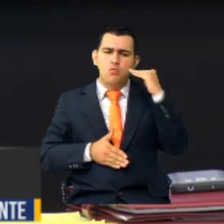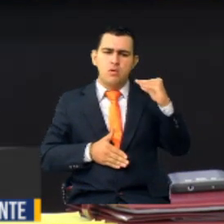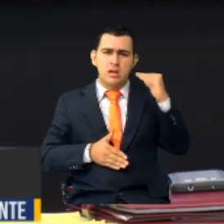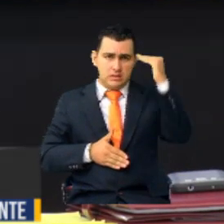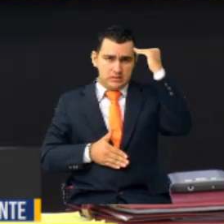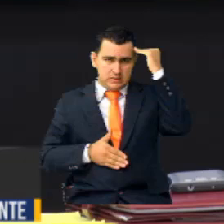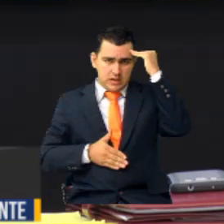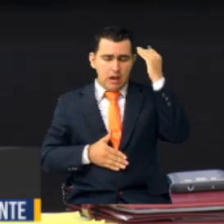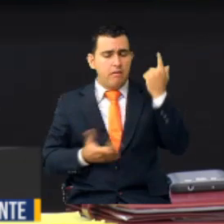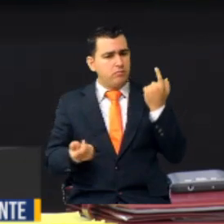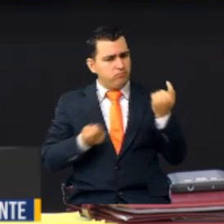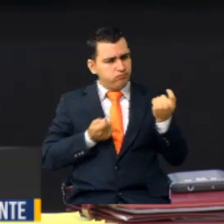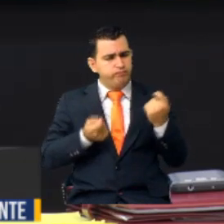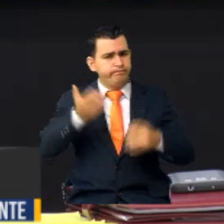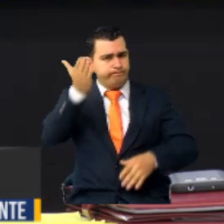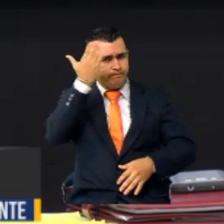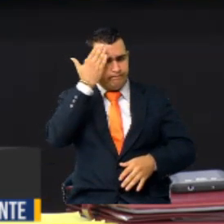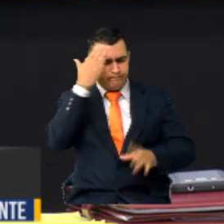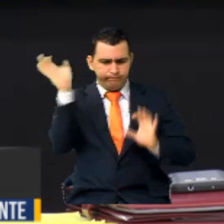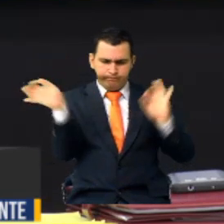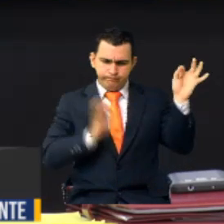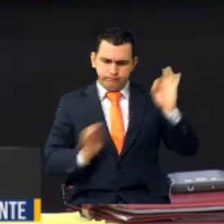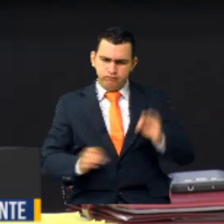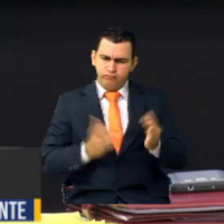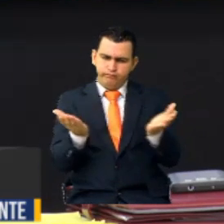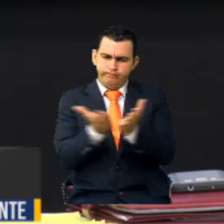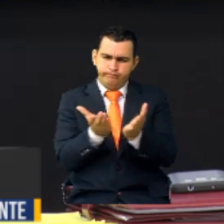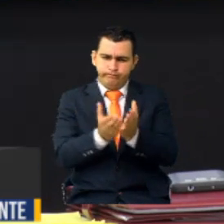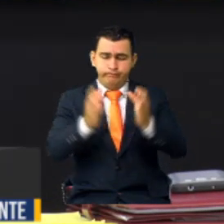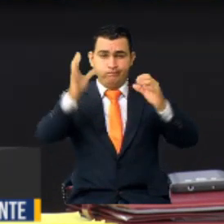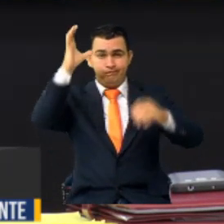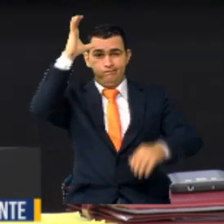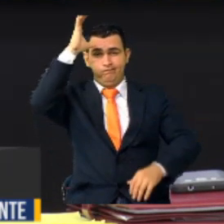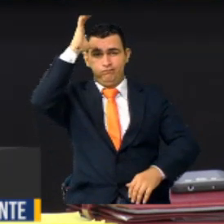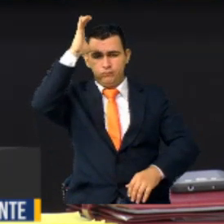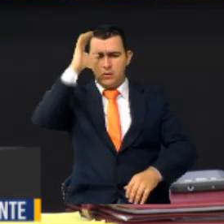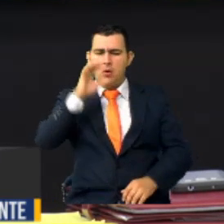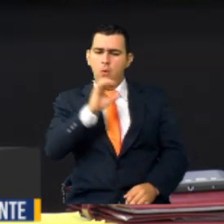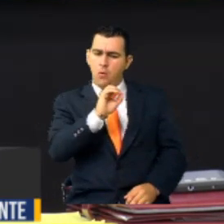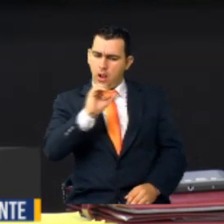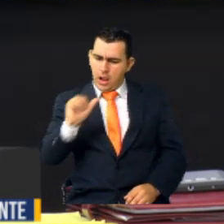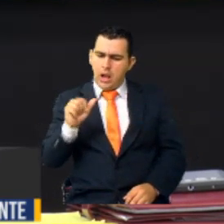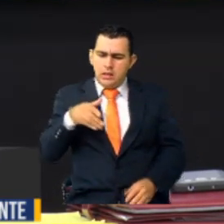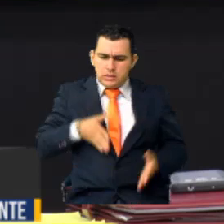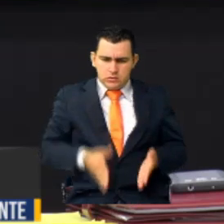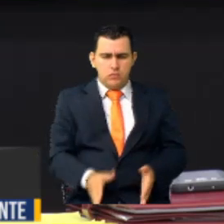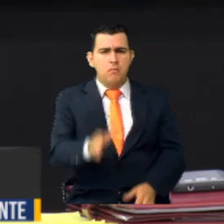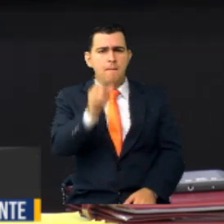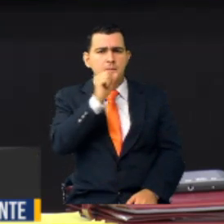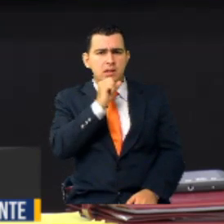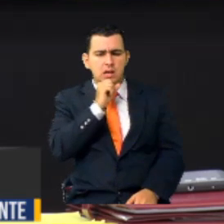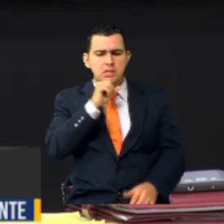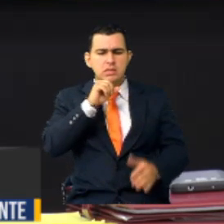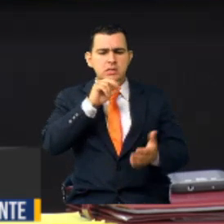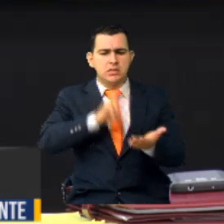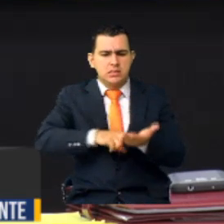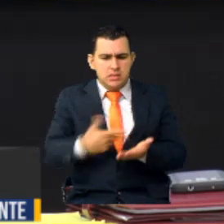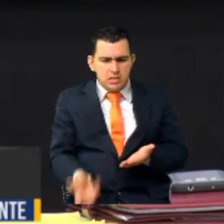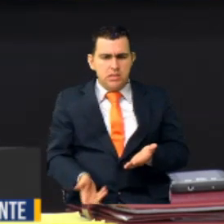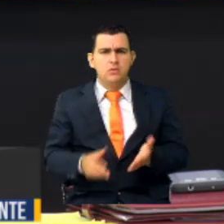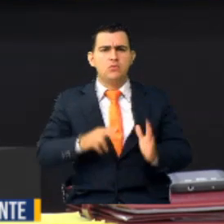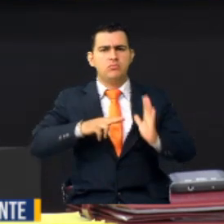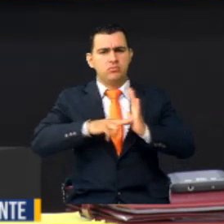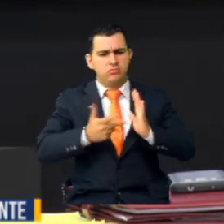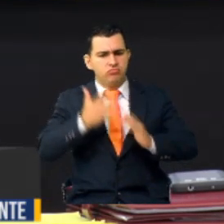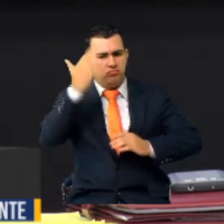estructurada, preparada. Por eso Horacio Henao estará rodeado de muy buenos barranqueñas y barranqueños, técnicos, conocedores de